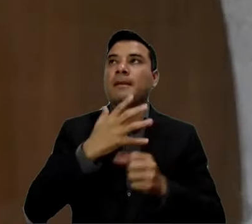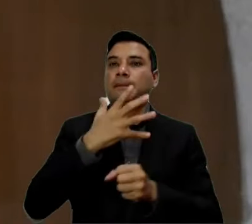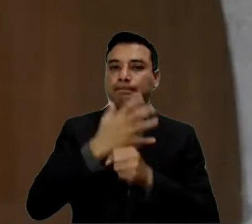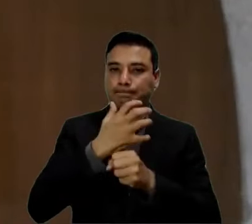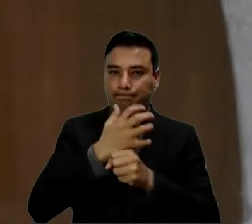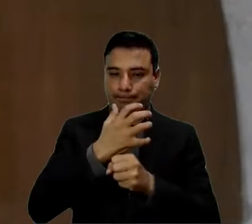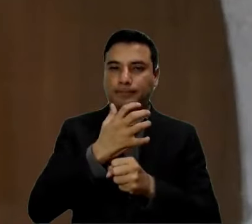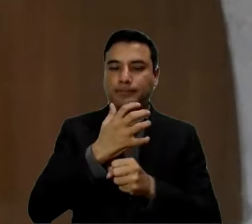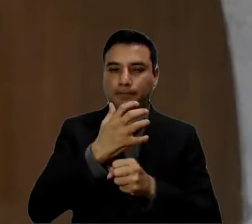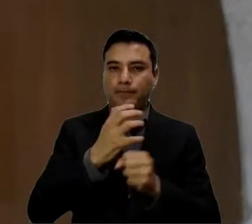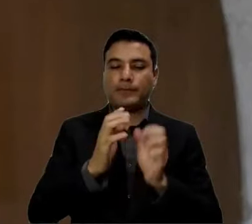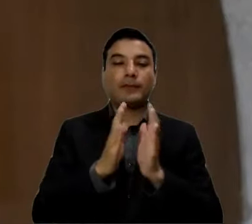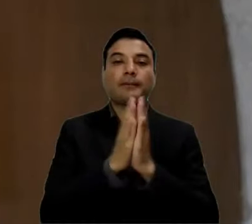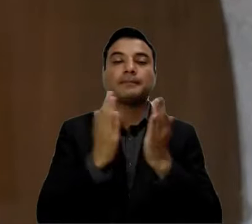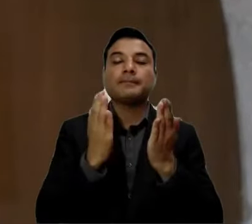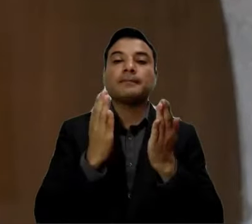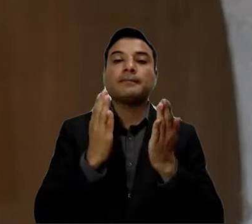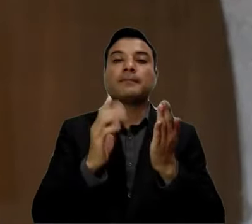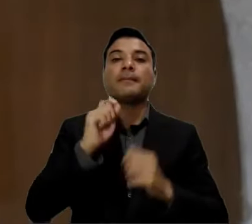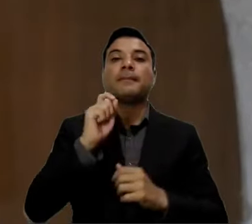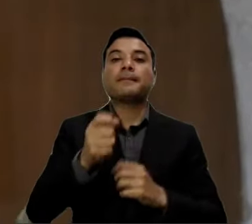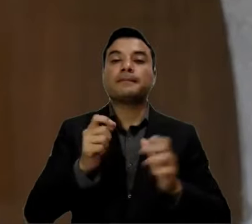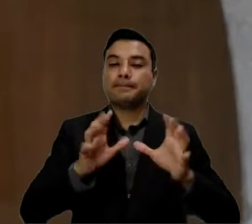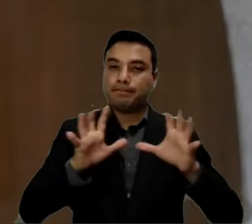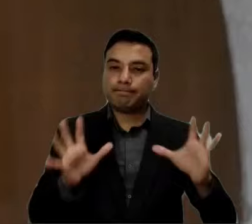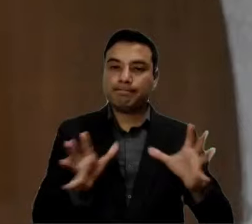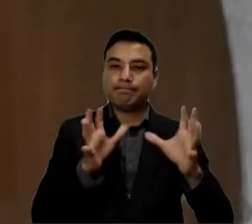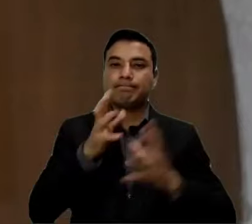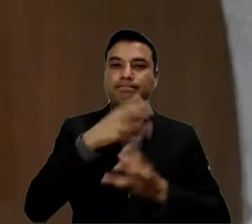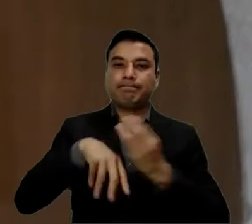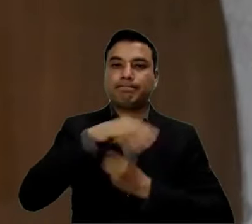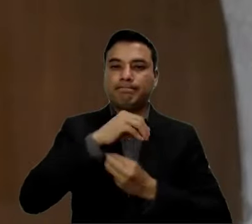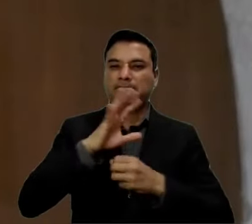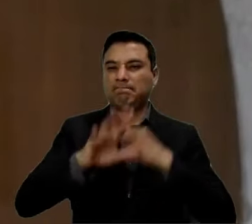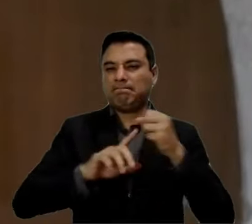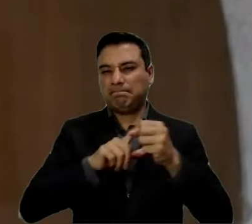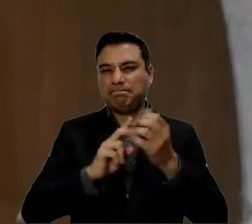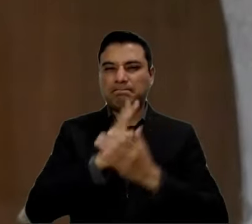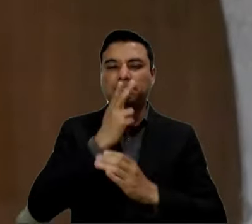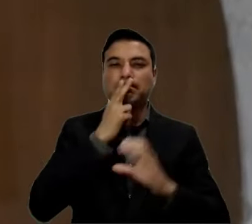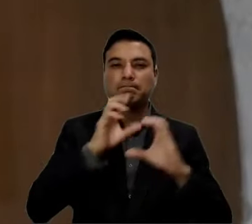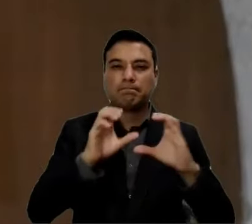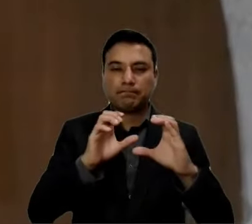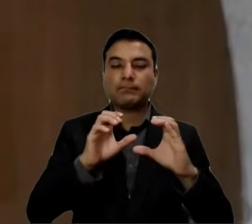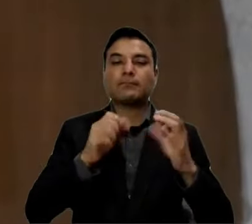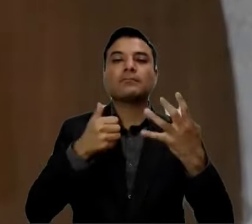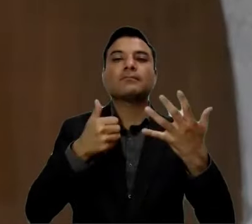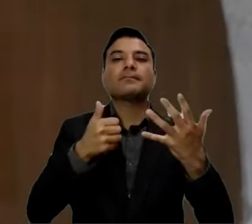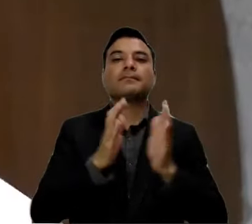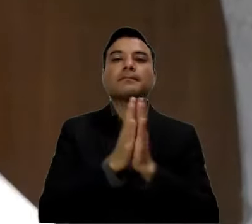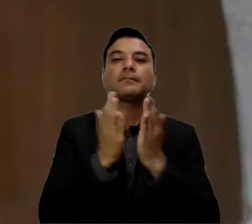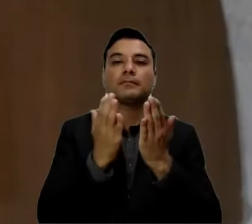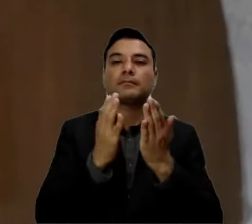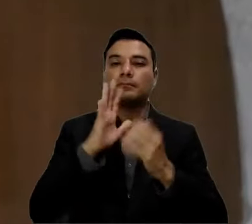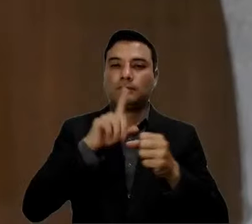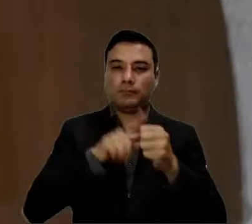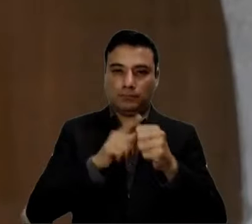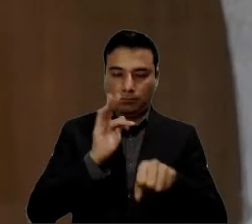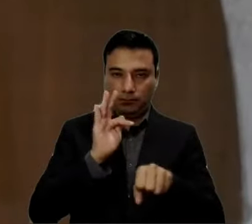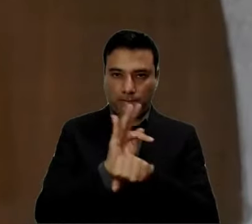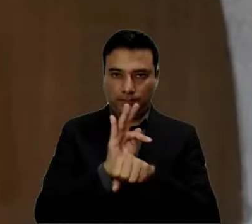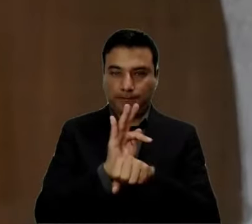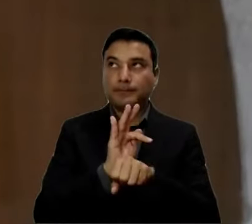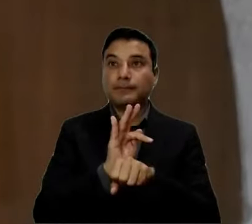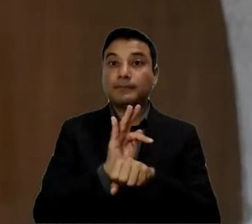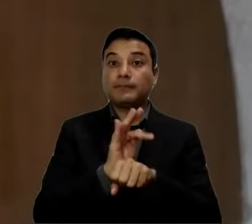la preservación y fomento para el aprovechamiento sostenible de la vida silvestre. Libro sexto, de la protección y bienestar animal. Y,